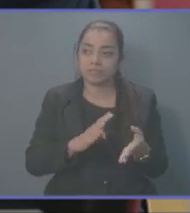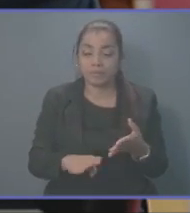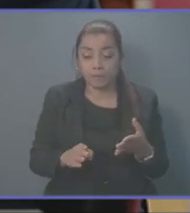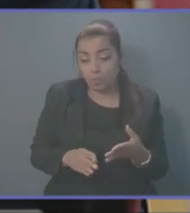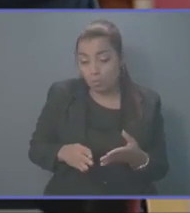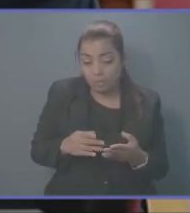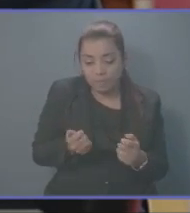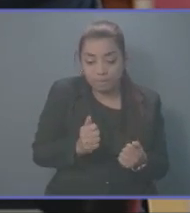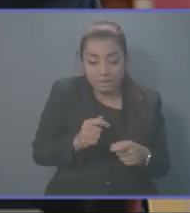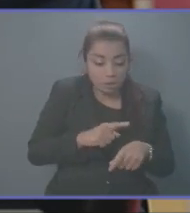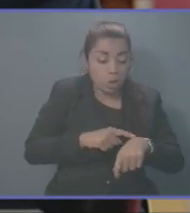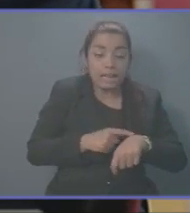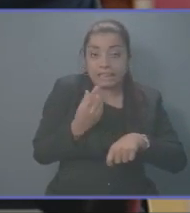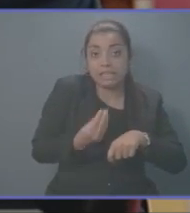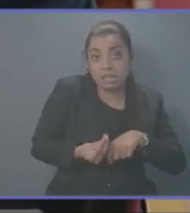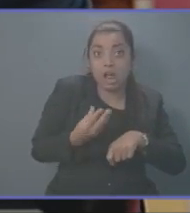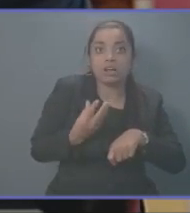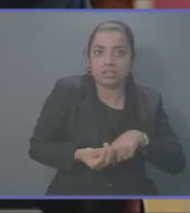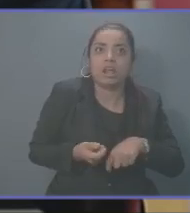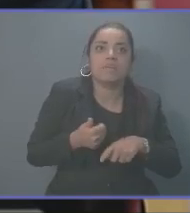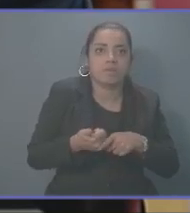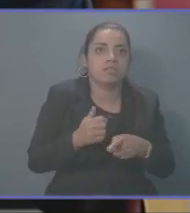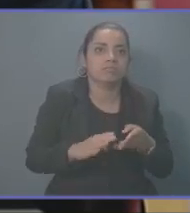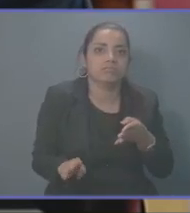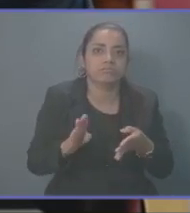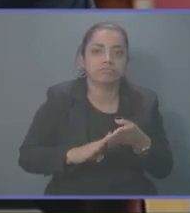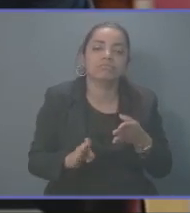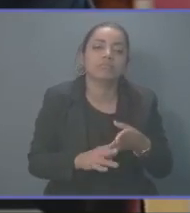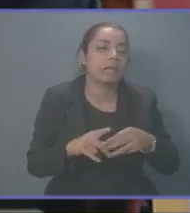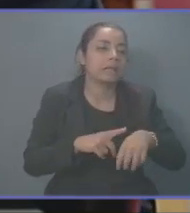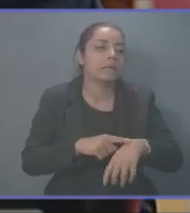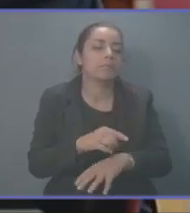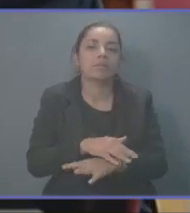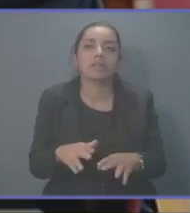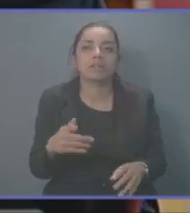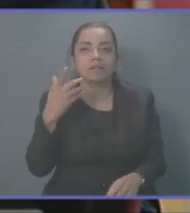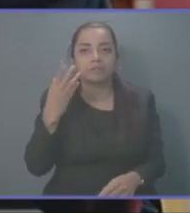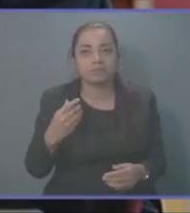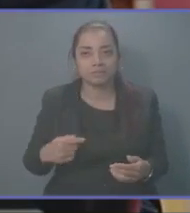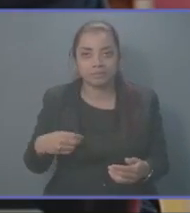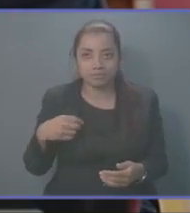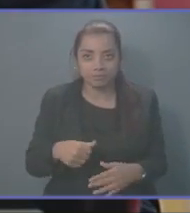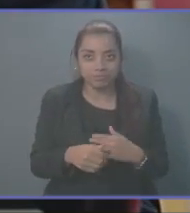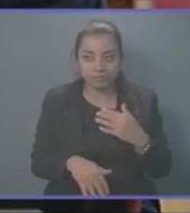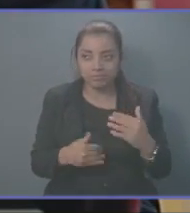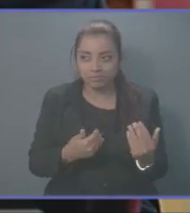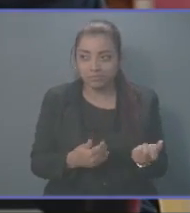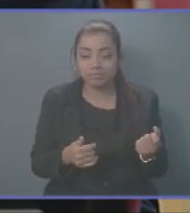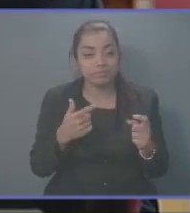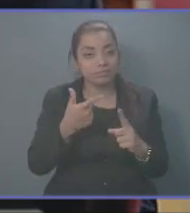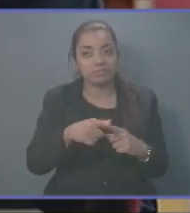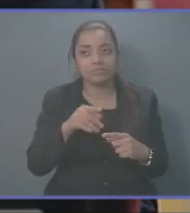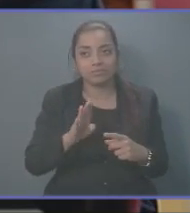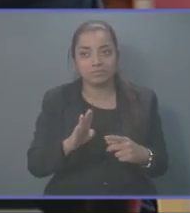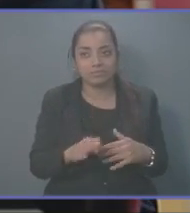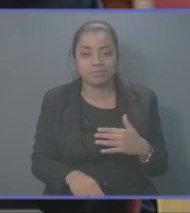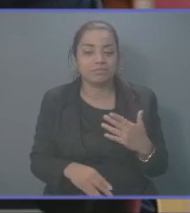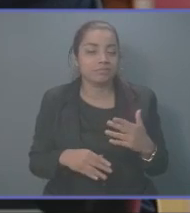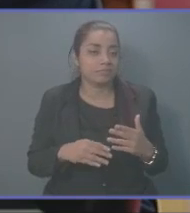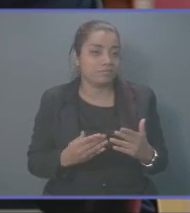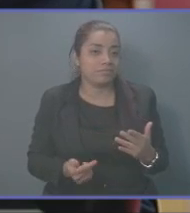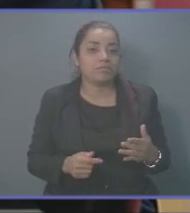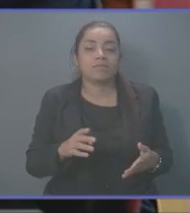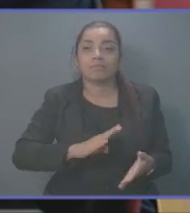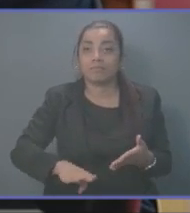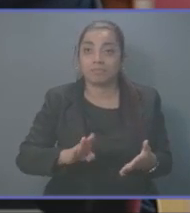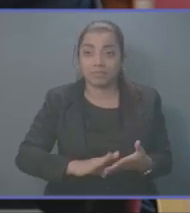pago a plazo, cuyo vencimiento será la fecha de pago de la próxima cuota. B. Los pagos que se